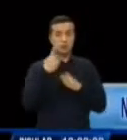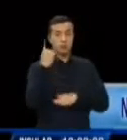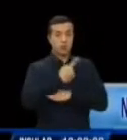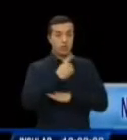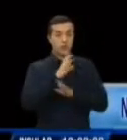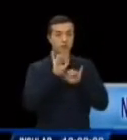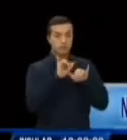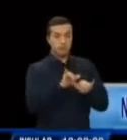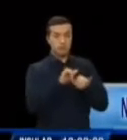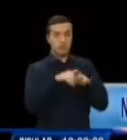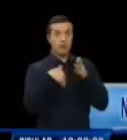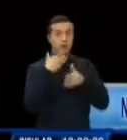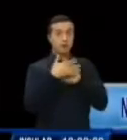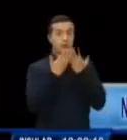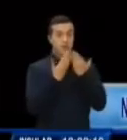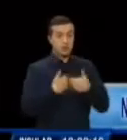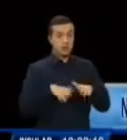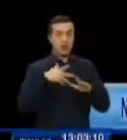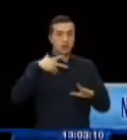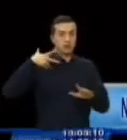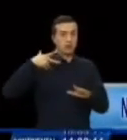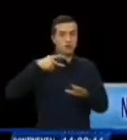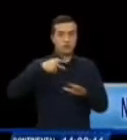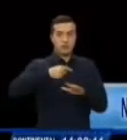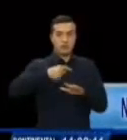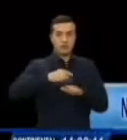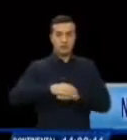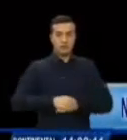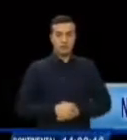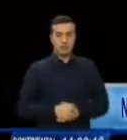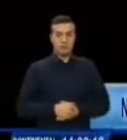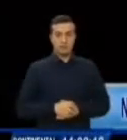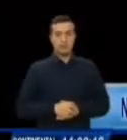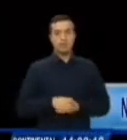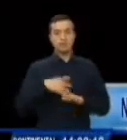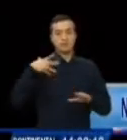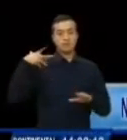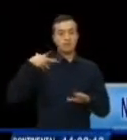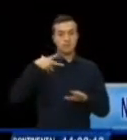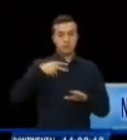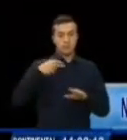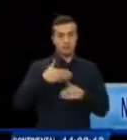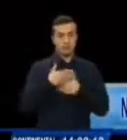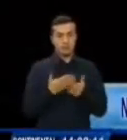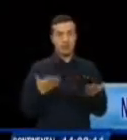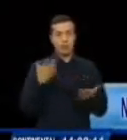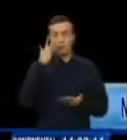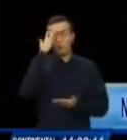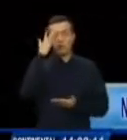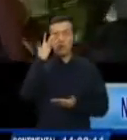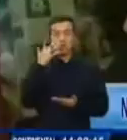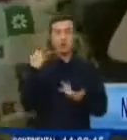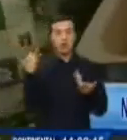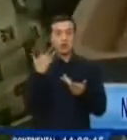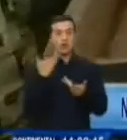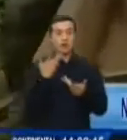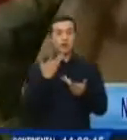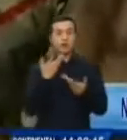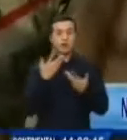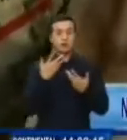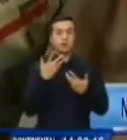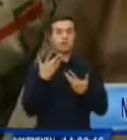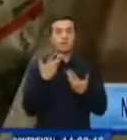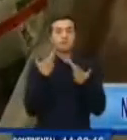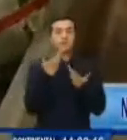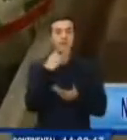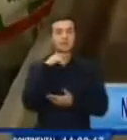de ponerle sal se le inyecta esto lo que le damos la inyección porque la pechuga es reseca es un poco